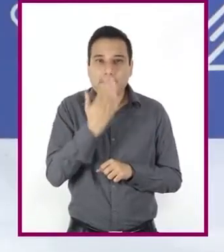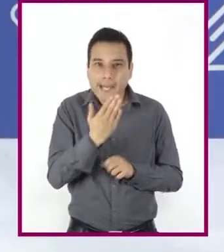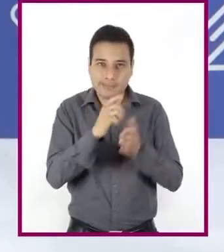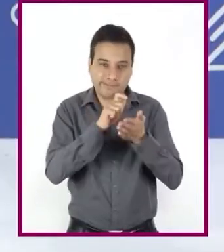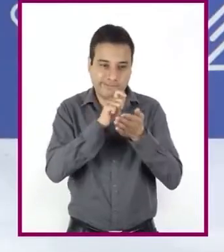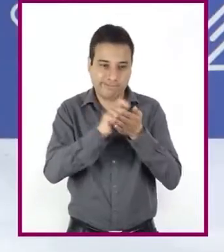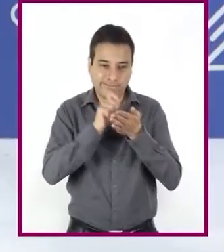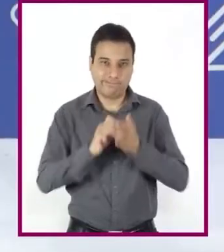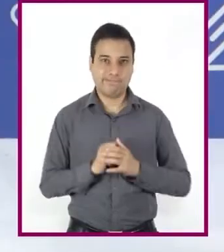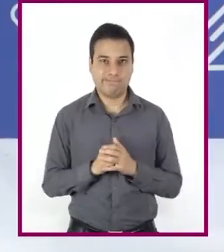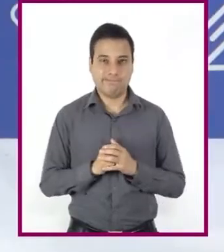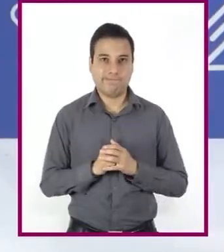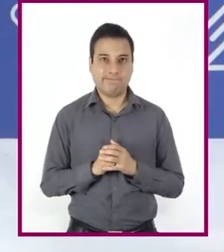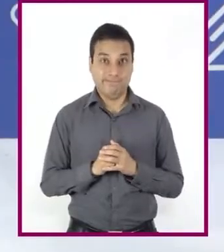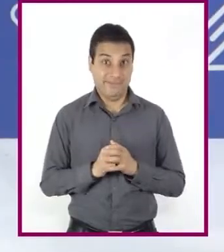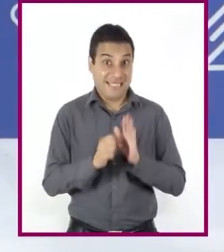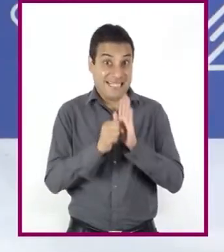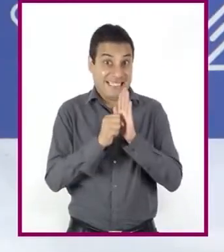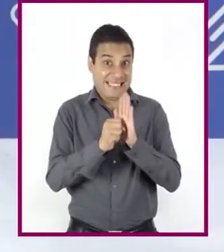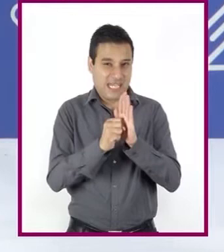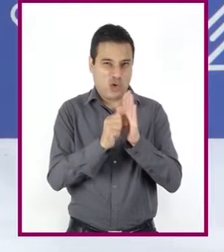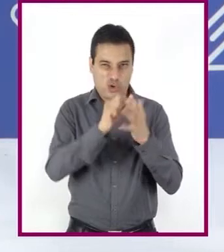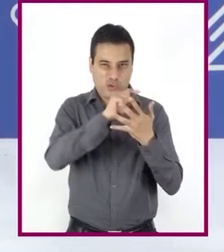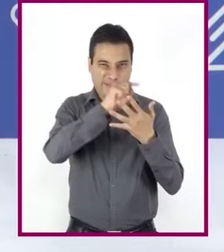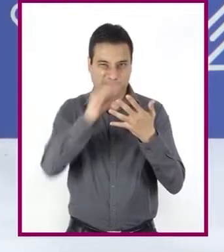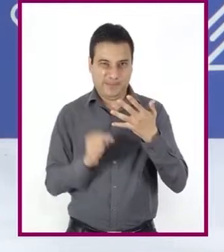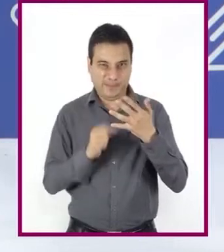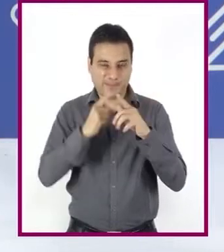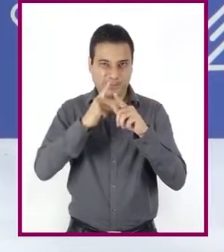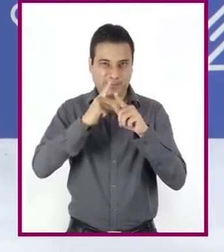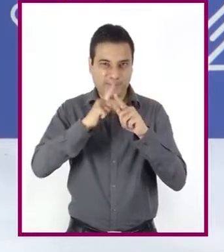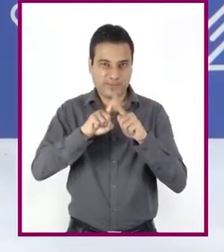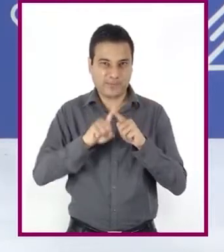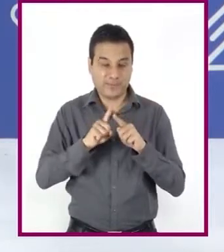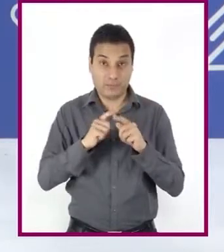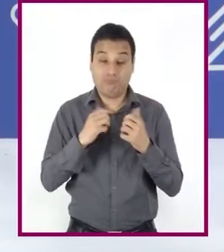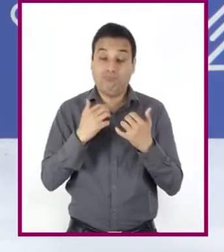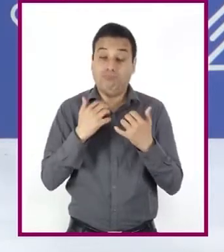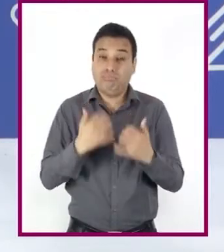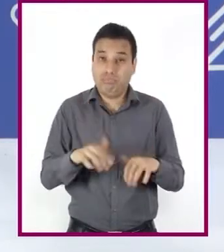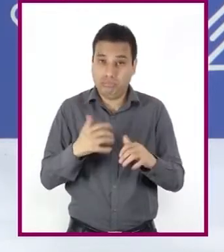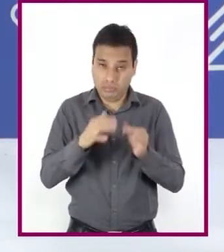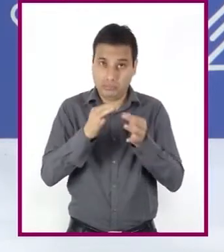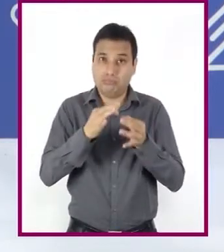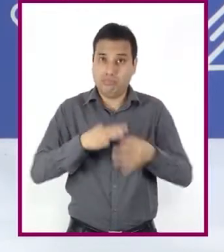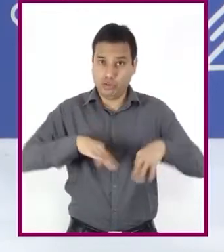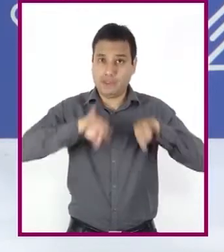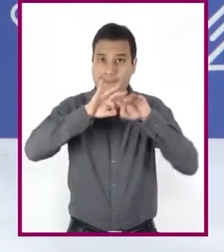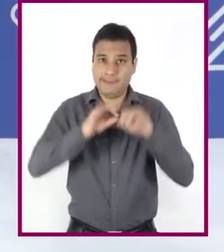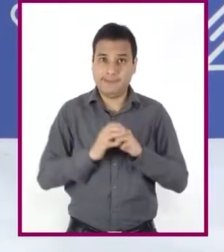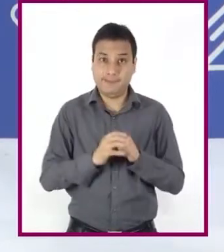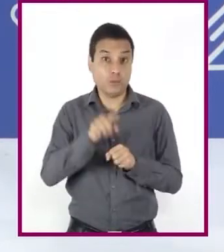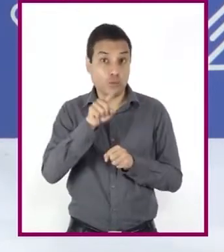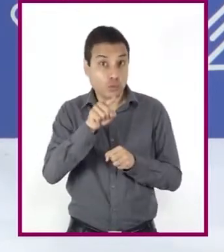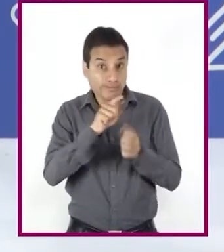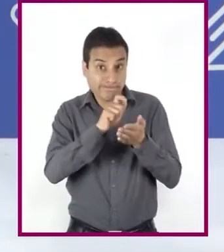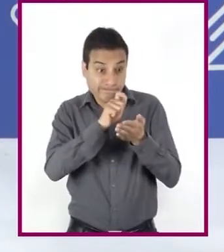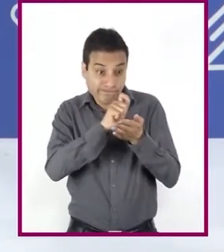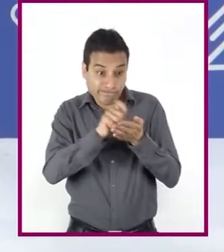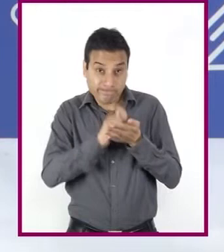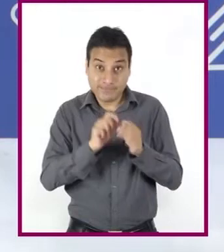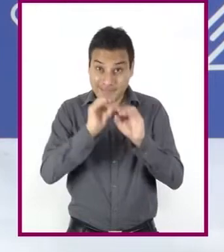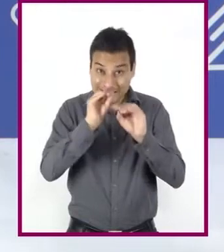Los signos de puntuación en un texto teatral tienen una gran función, ya que con su adecuado uso pueden